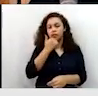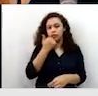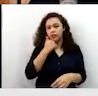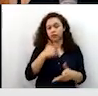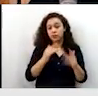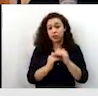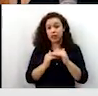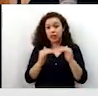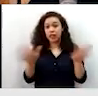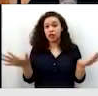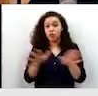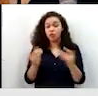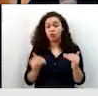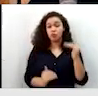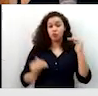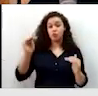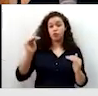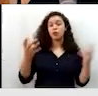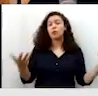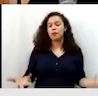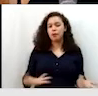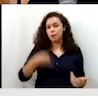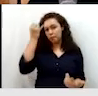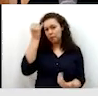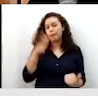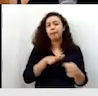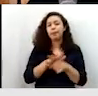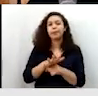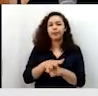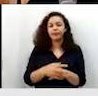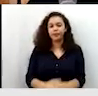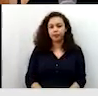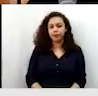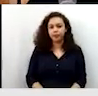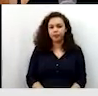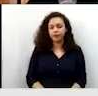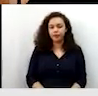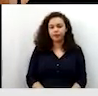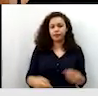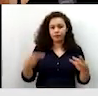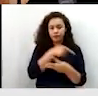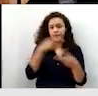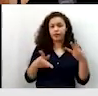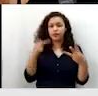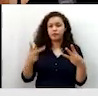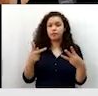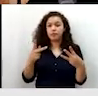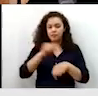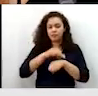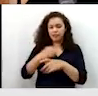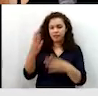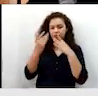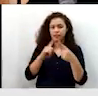drásticos. Entonces, lo ideal es, ahora sí, las 3P, como nos enseñan en medicina: